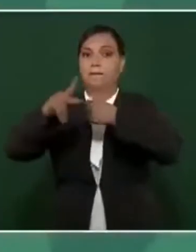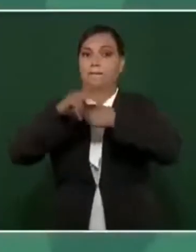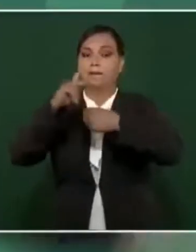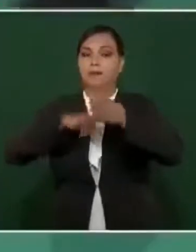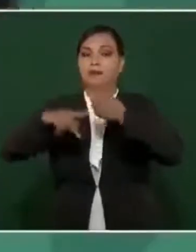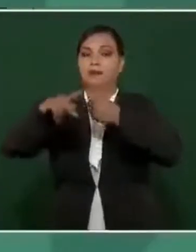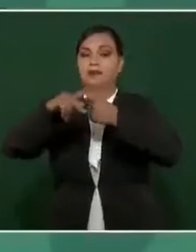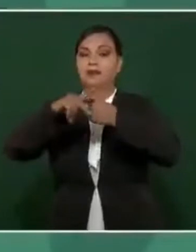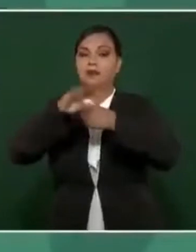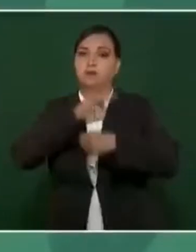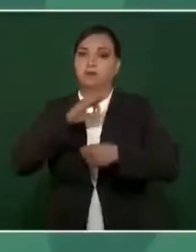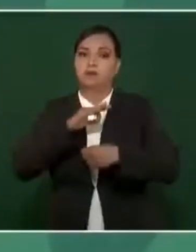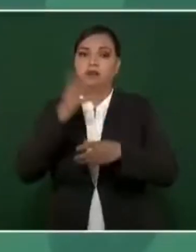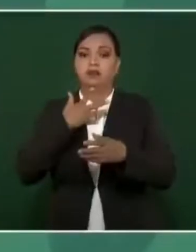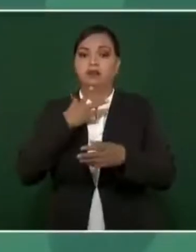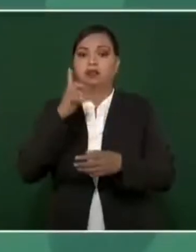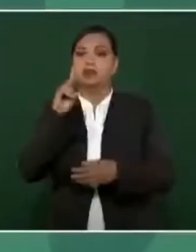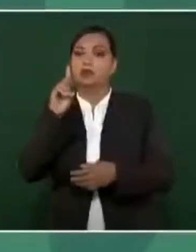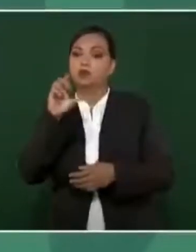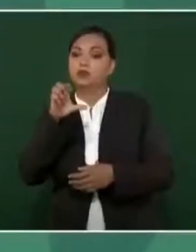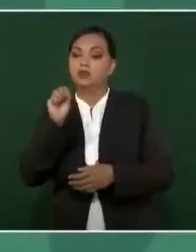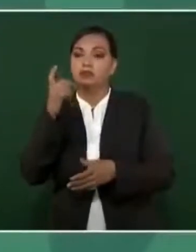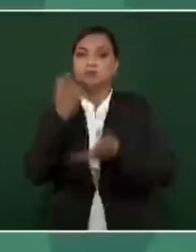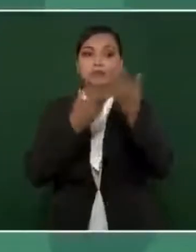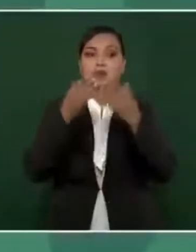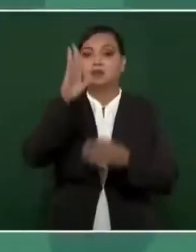Y nosotros decimos, no,